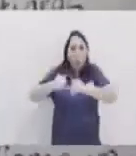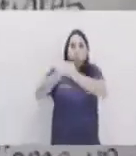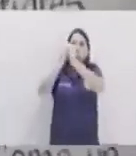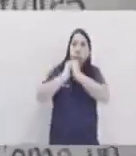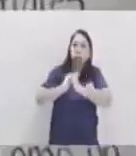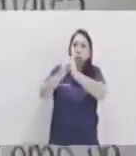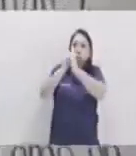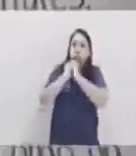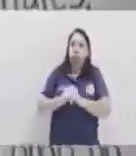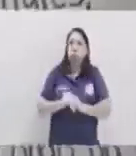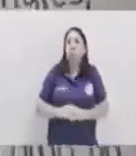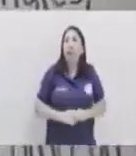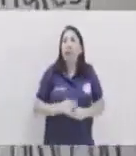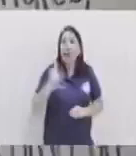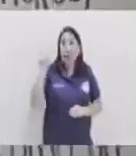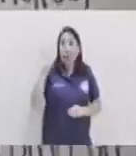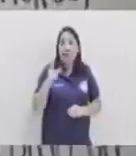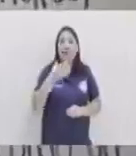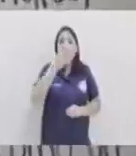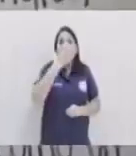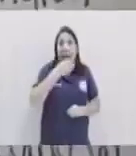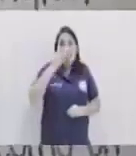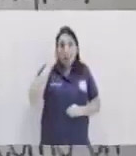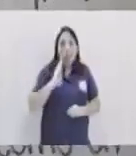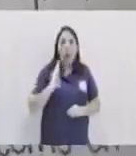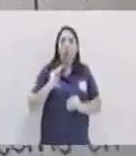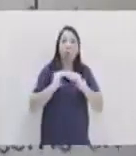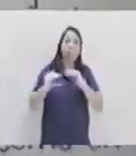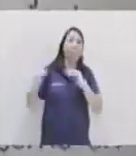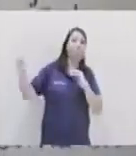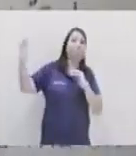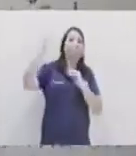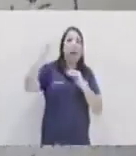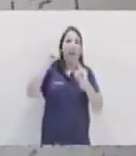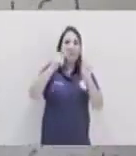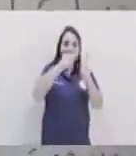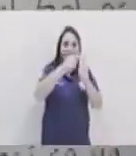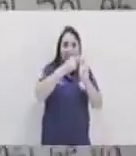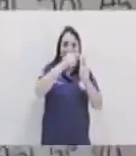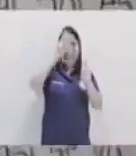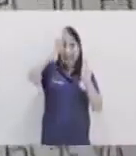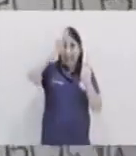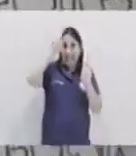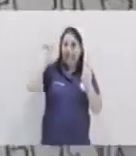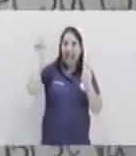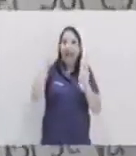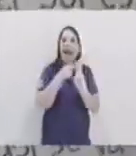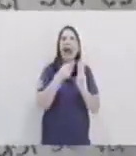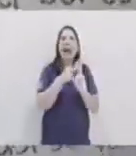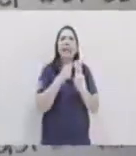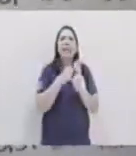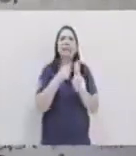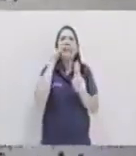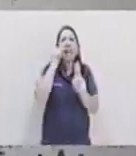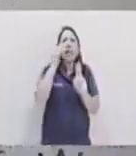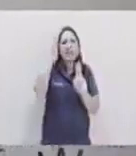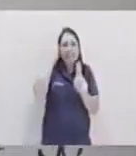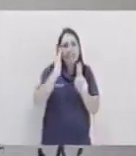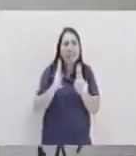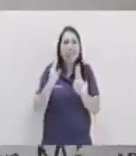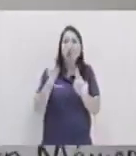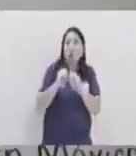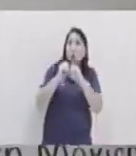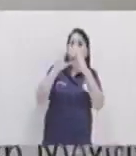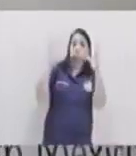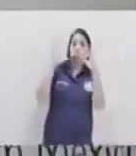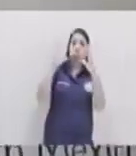Viracocha. Viracocha era la máxima deidad de los incas. Dios siempre cercano, señor de vestidura deslumbradora. Dios que